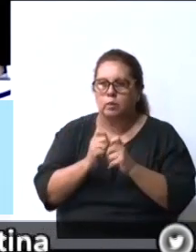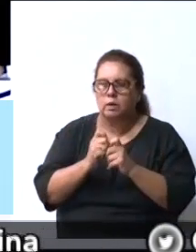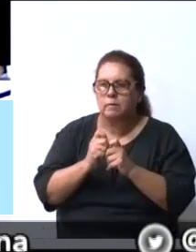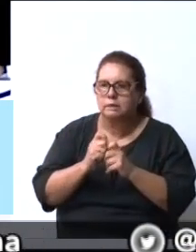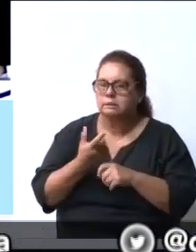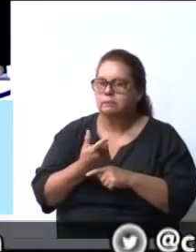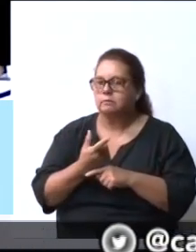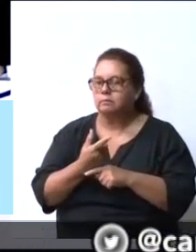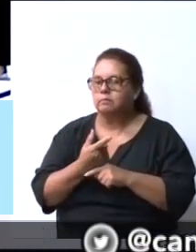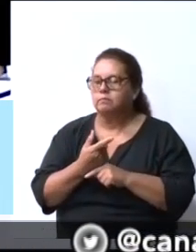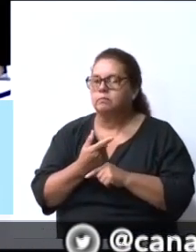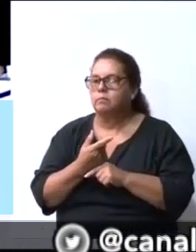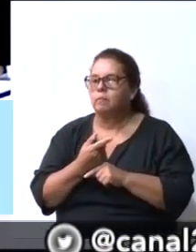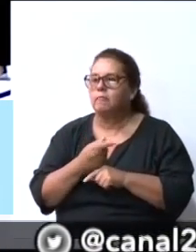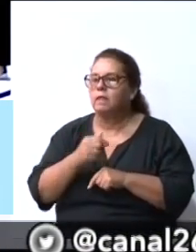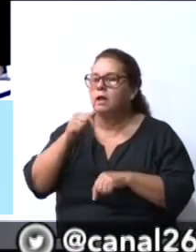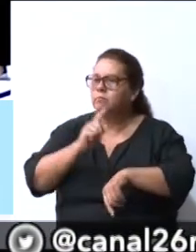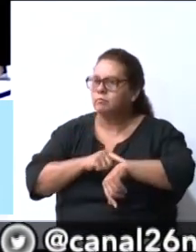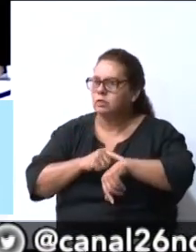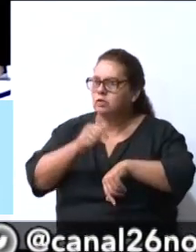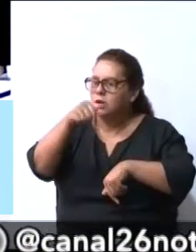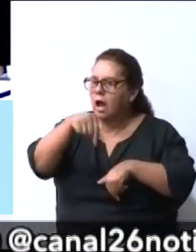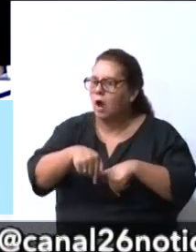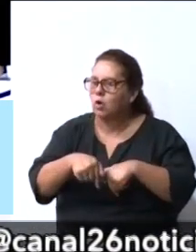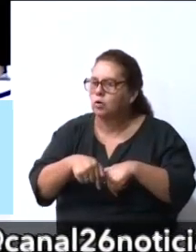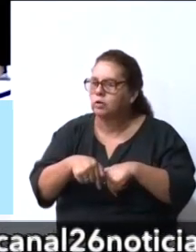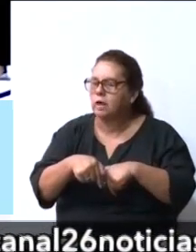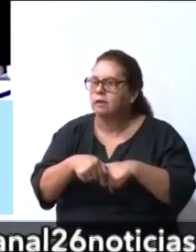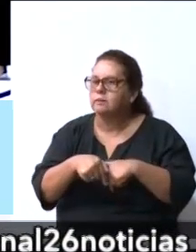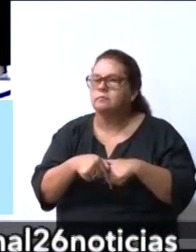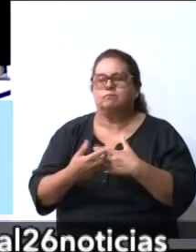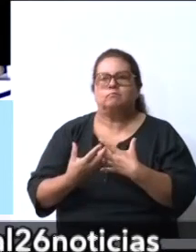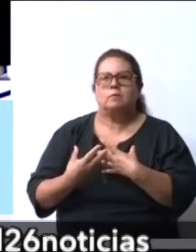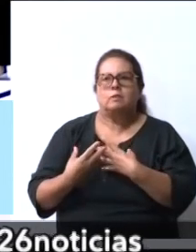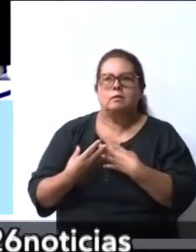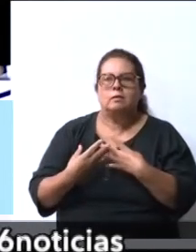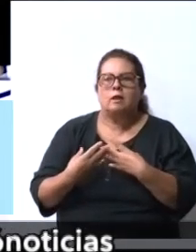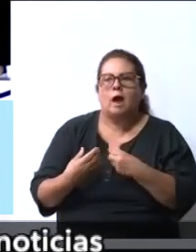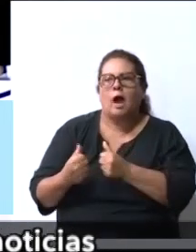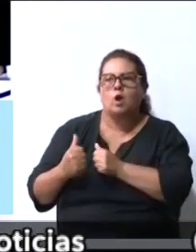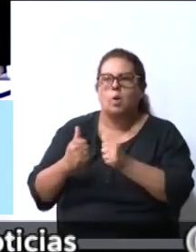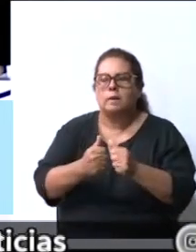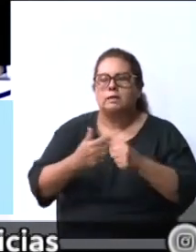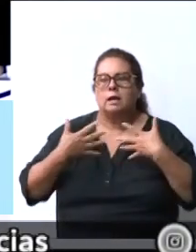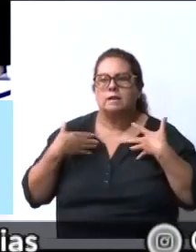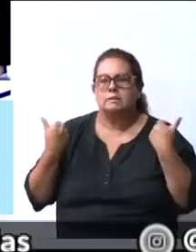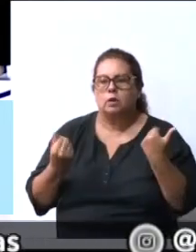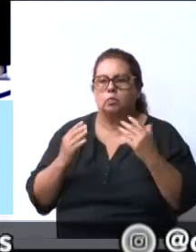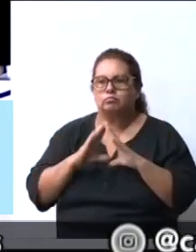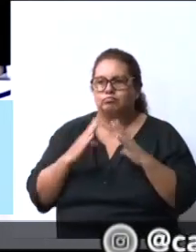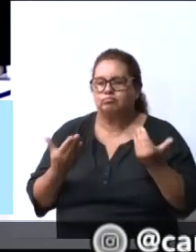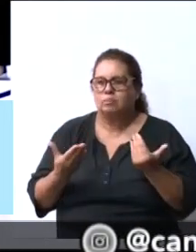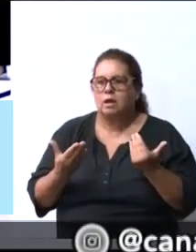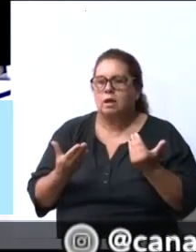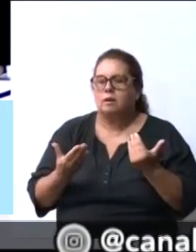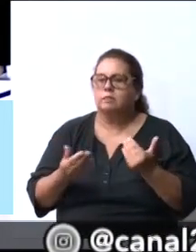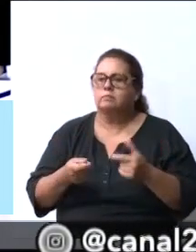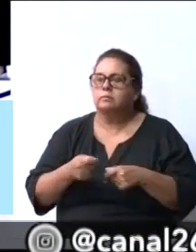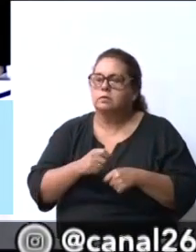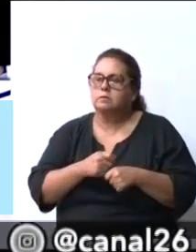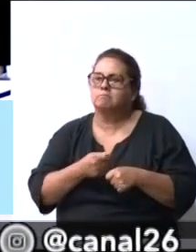ineficiencia. Es hora de profundizar el acceso a la salud universal, la articulación público-privada, la gestión